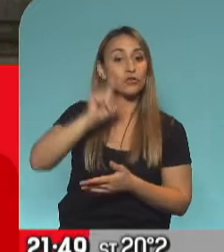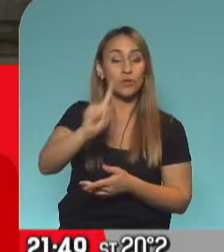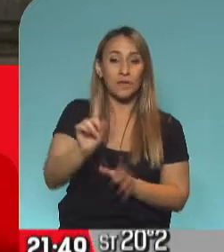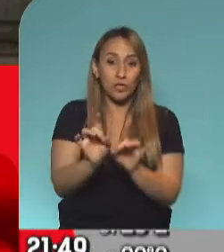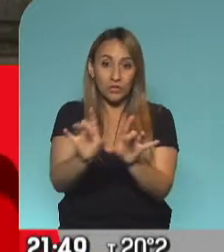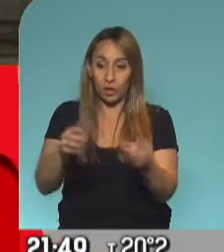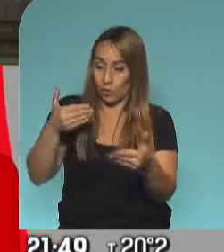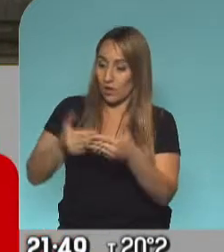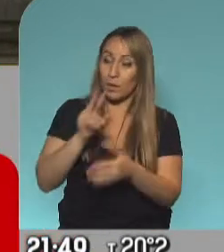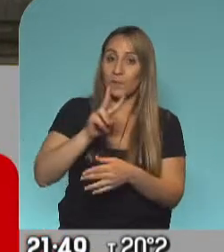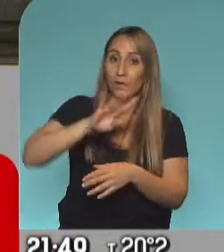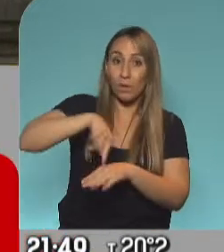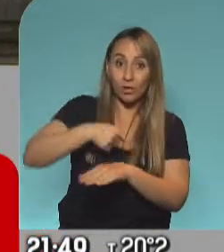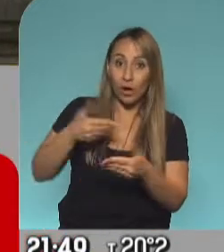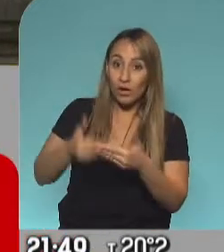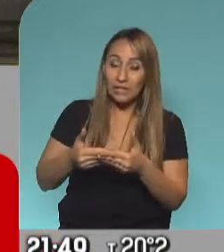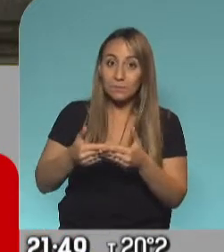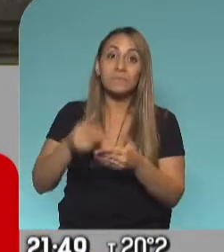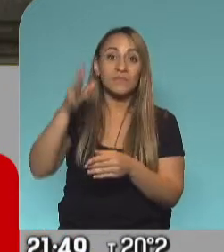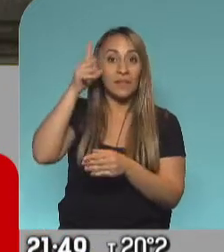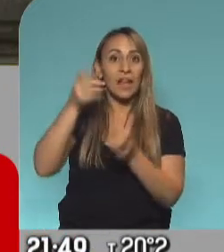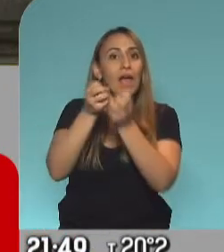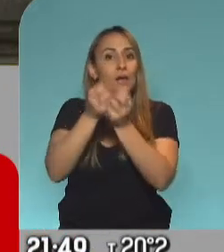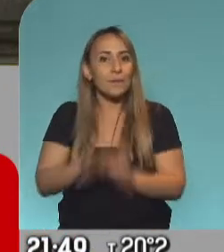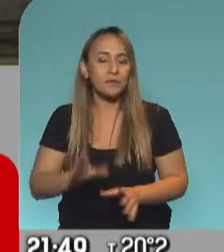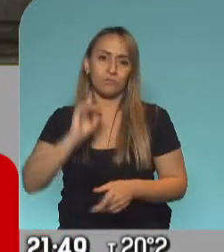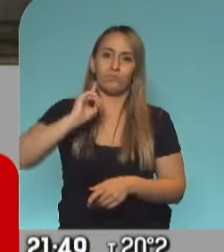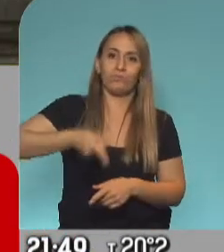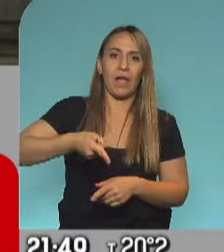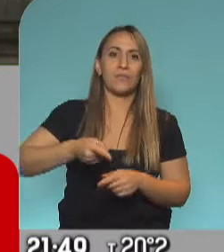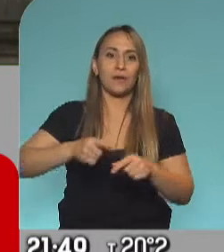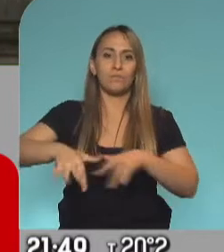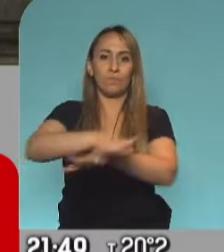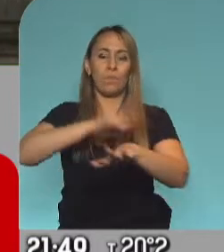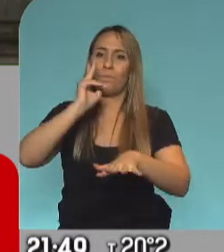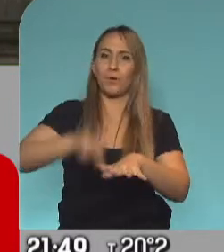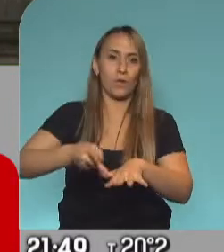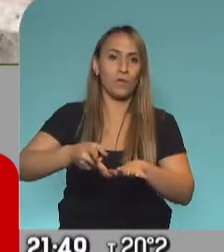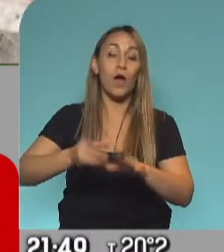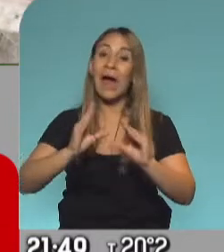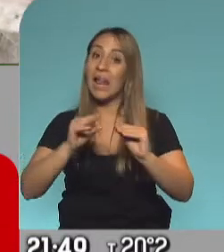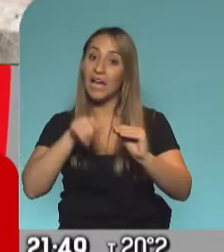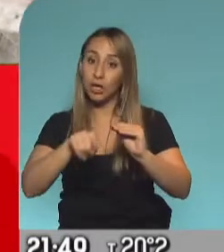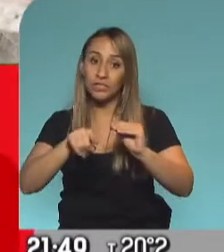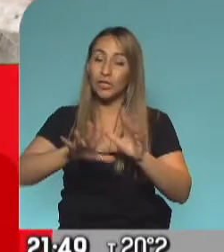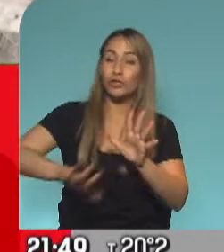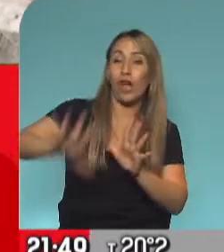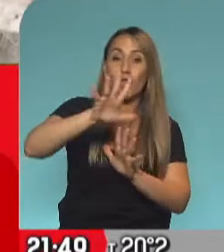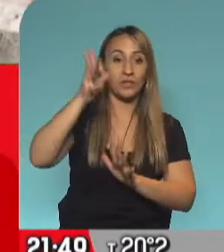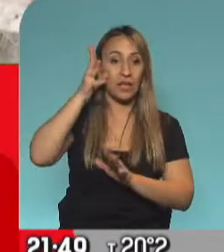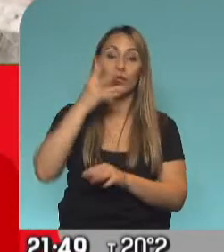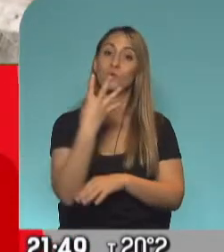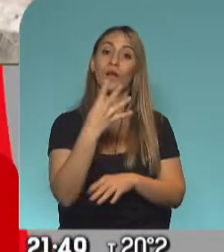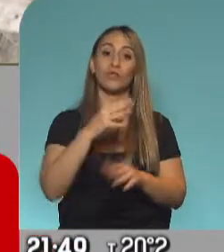últimas 24 horas, comenzó hoy a regir un toque de queda nocturno en todo el país y el cierre de cuatro regiones